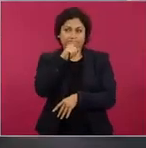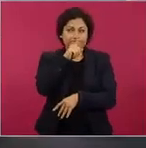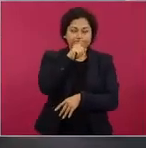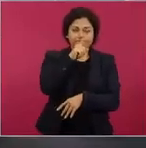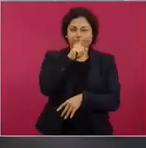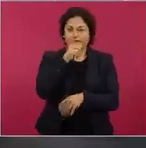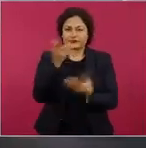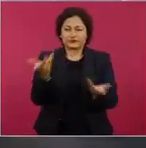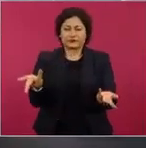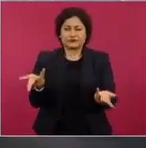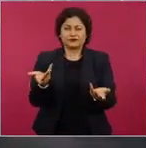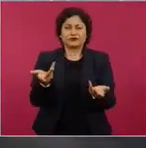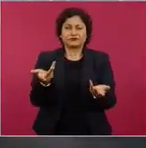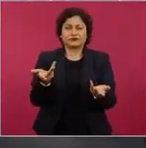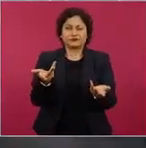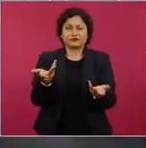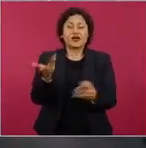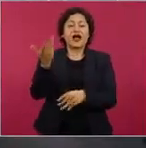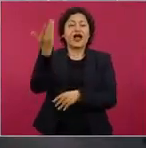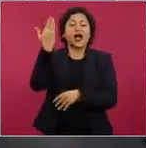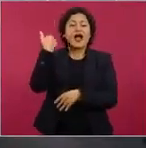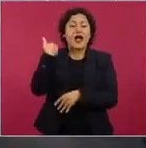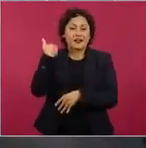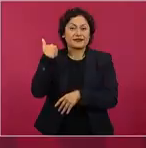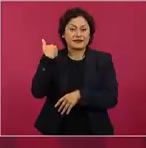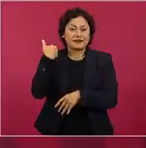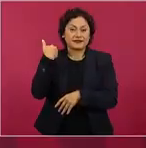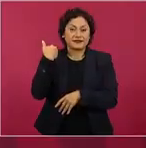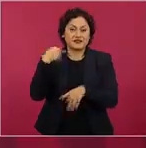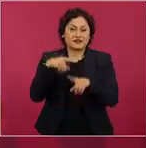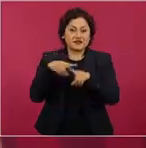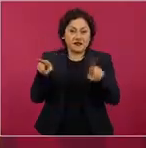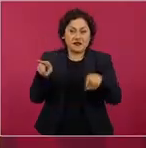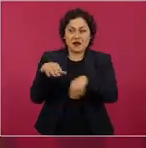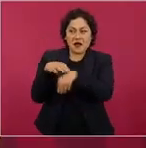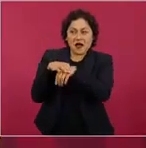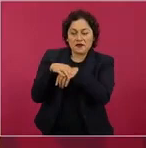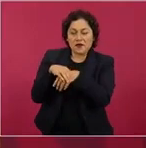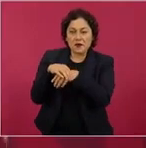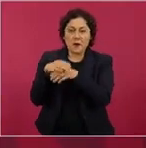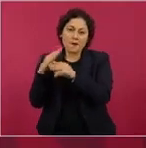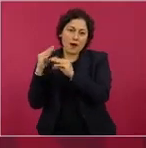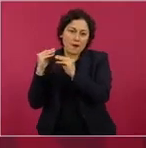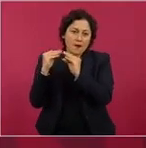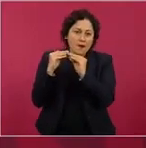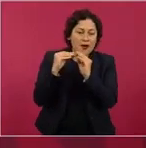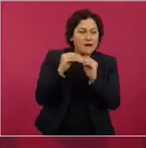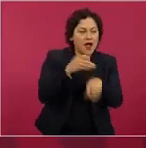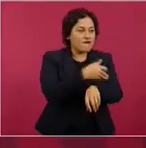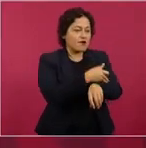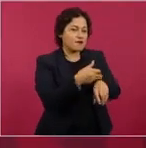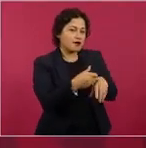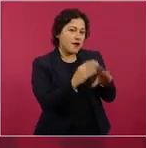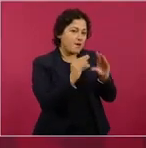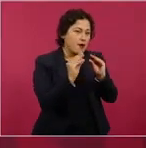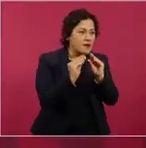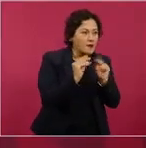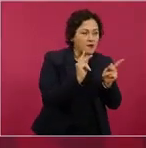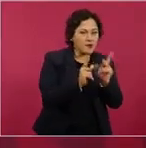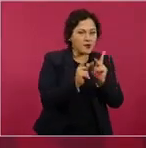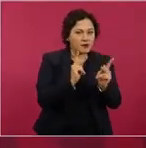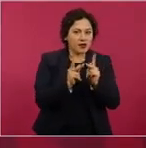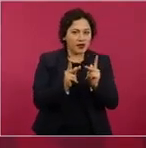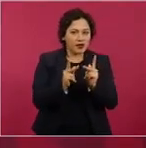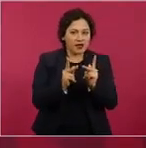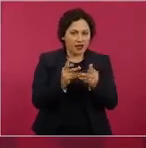comentarios de amigos, en familia, pero ahora se animan